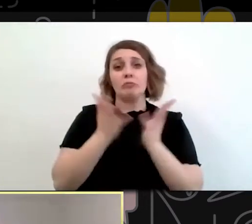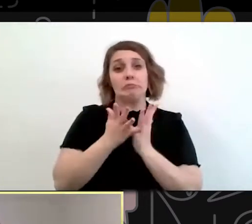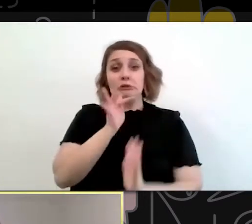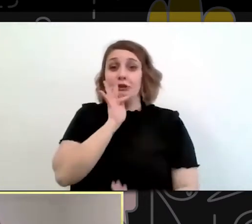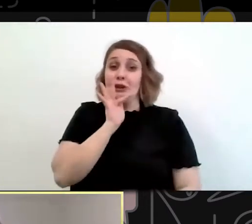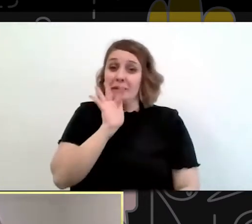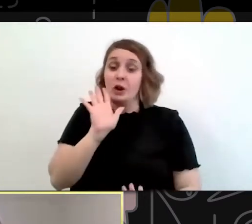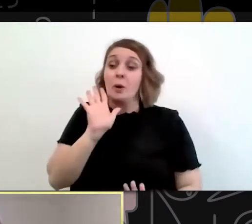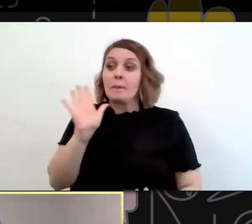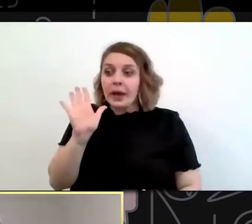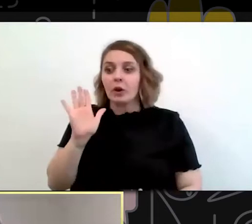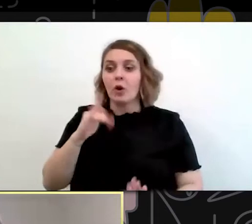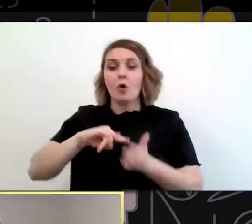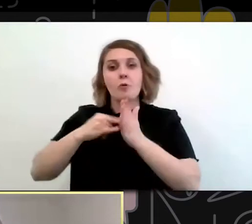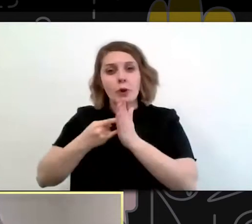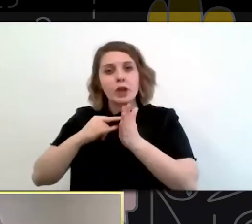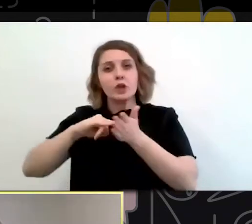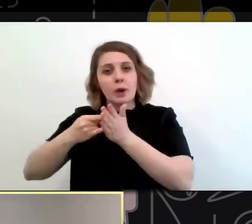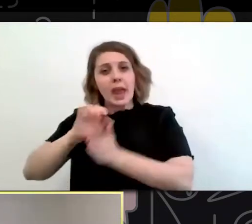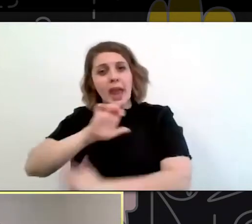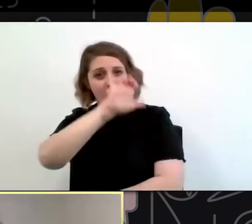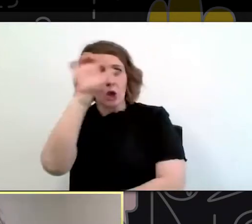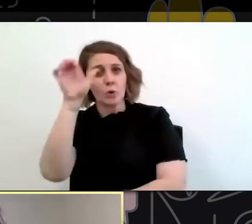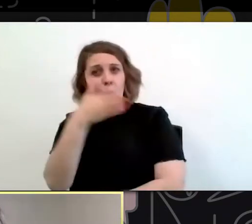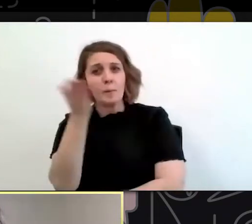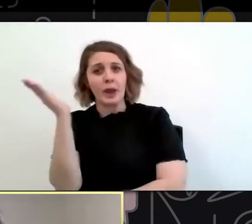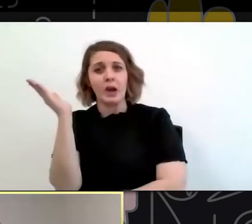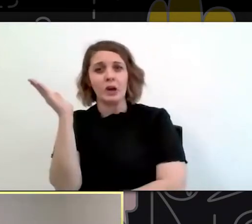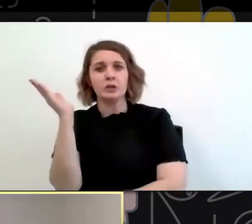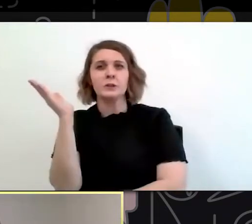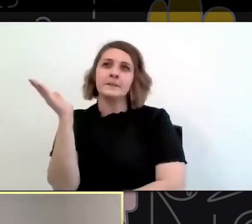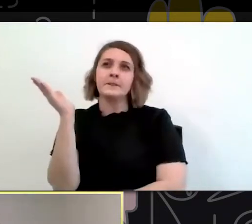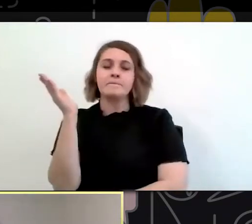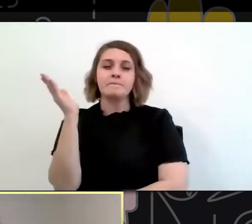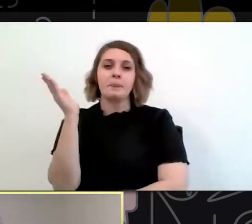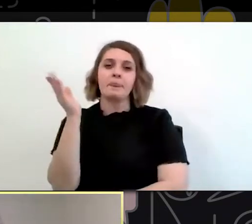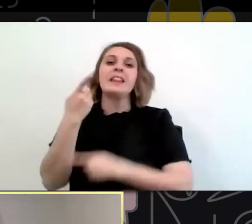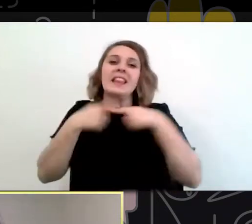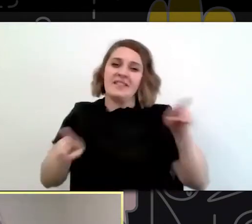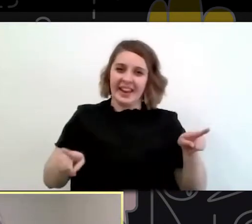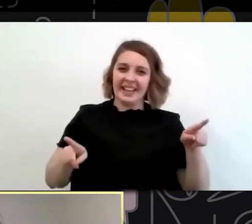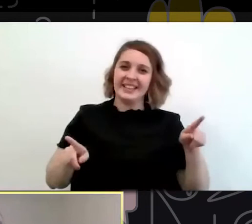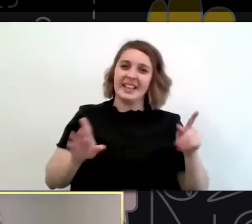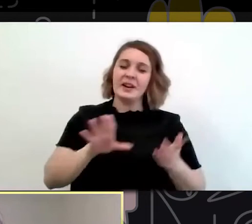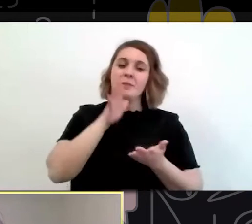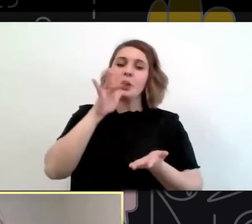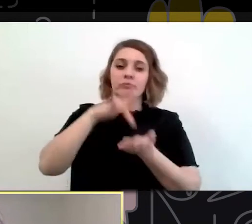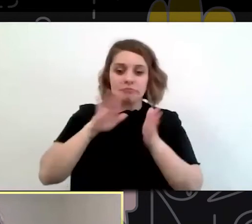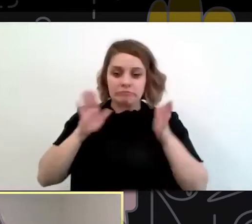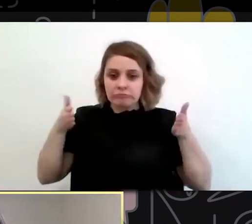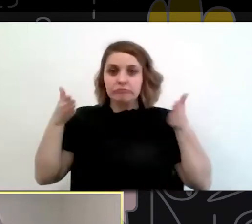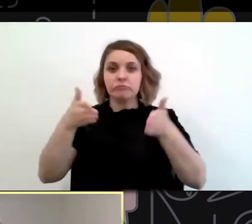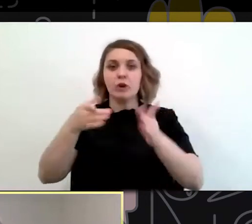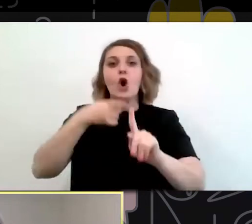son proyectos, los proyectos europeos son unos proyectos un poco diferentes porque suelen estar dirigidos